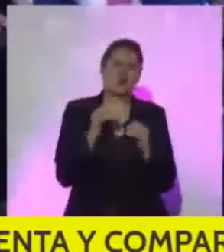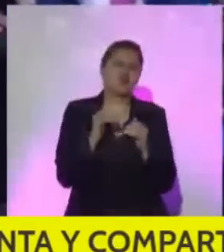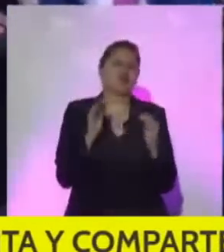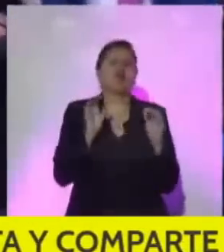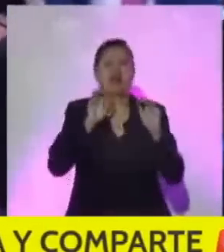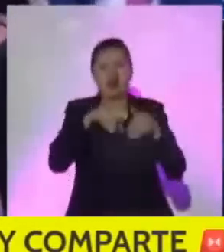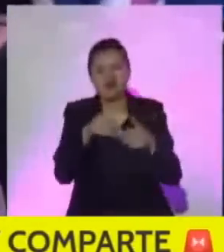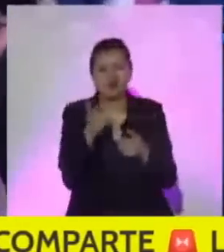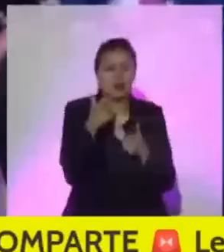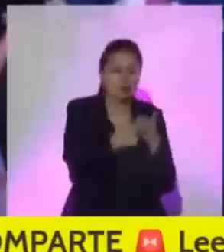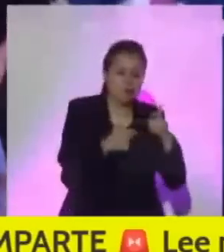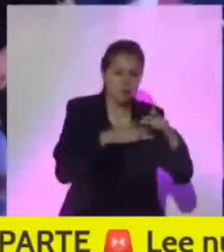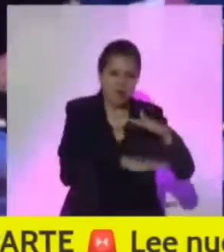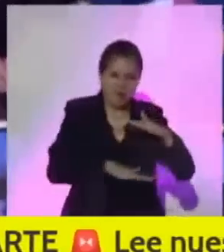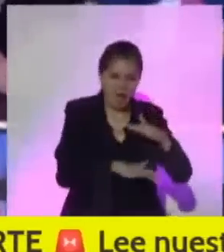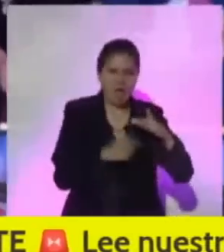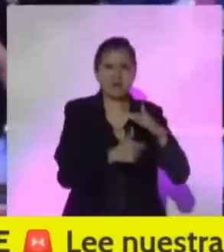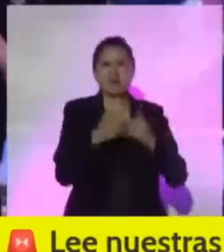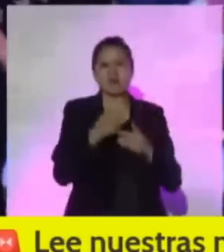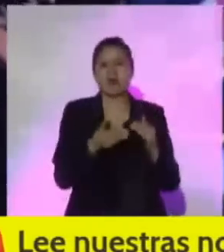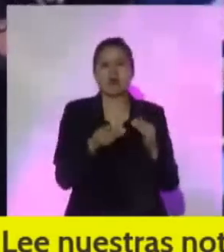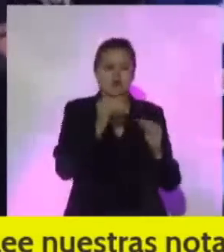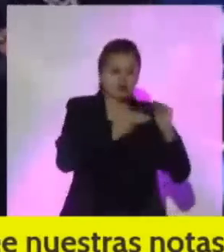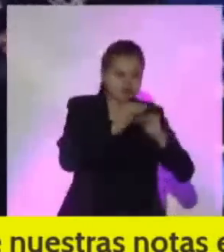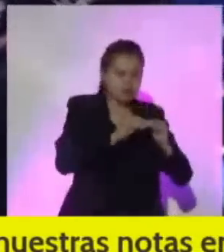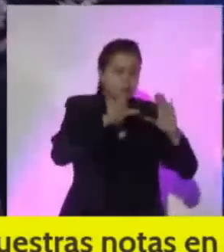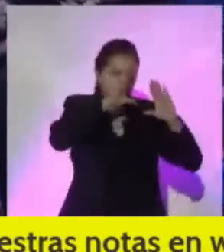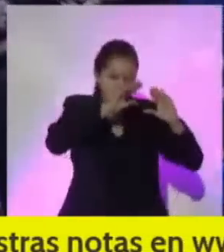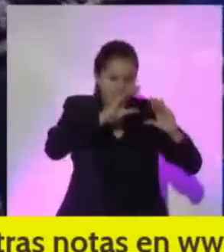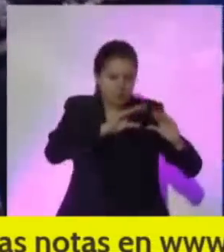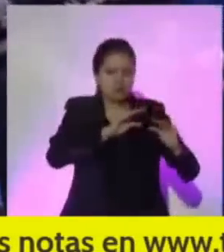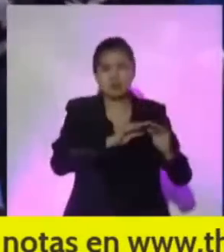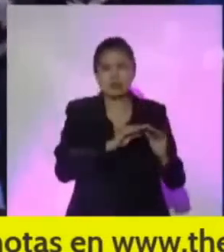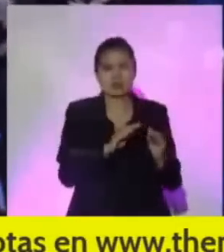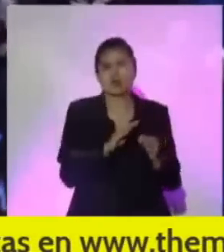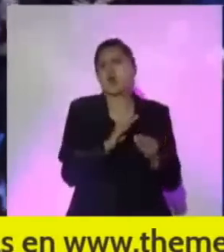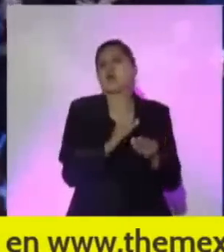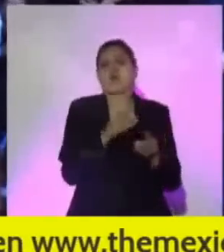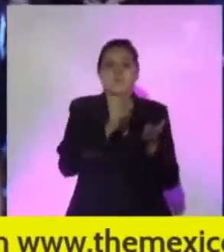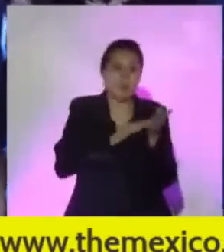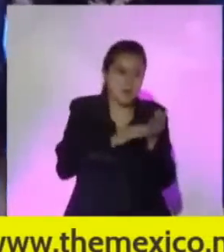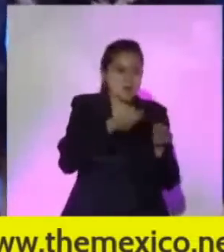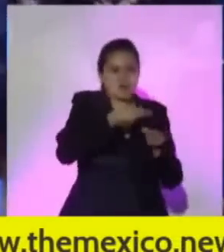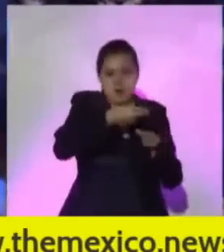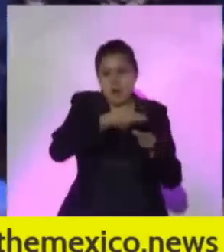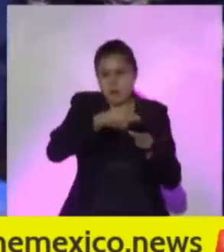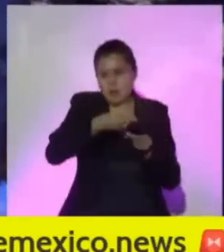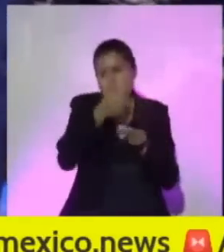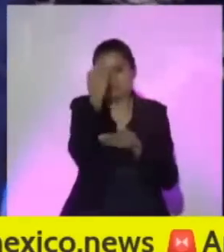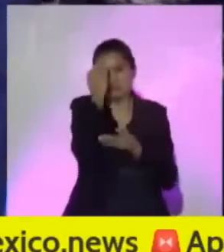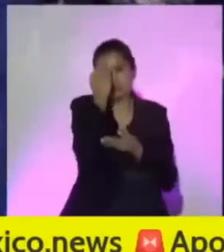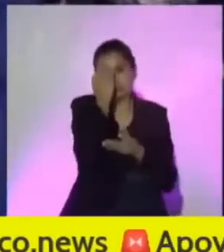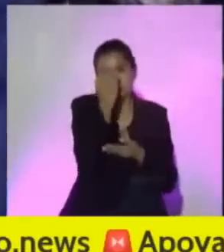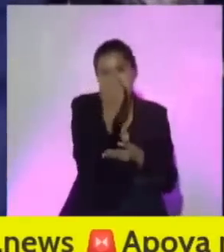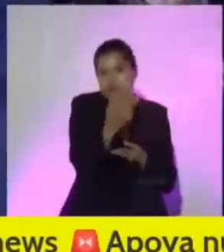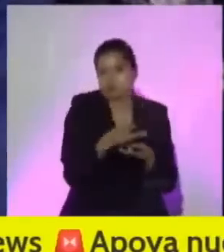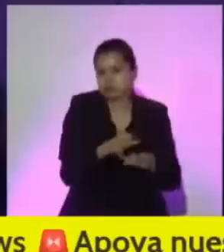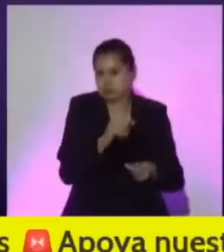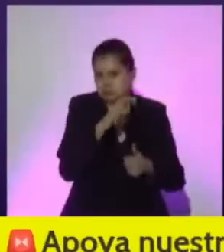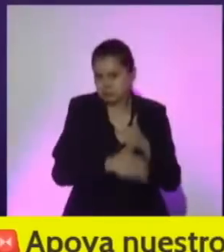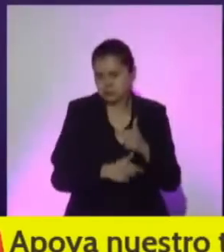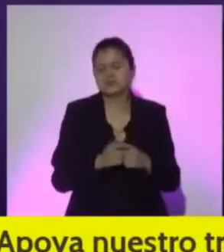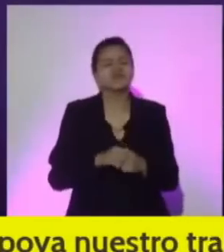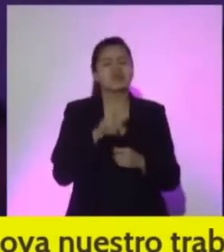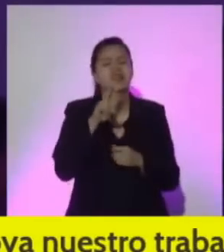así por encimita cuando escuchas Enrique a la Madrid versus Juan Ramón de la Fuente verdad Juan Ramón de la Fuente fue representante de México ante la